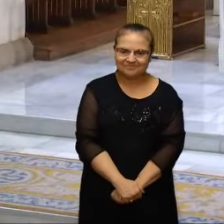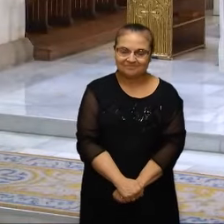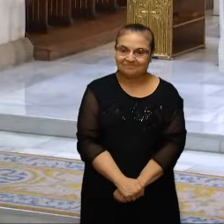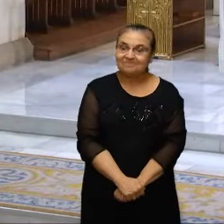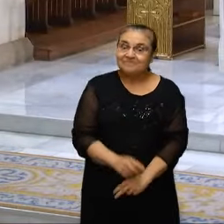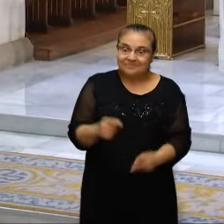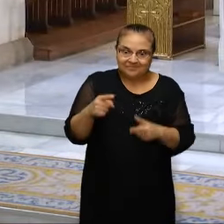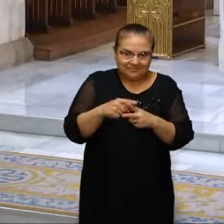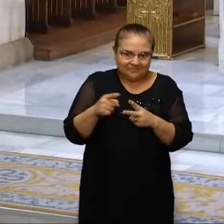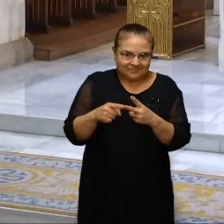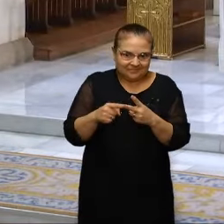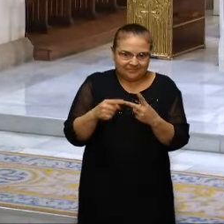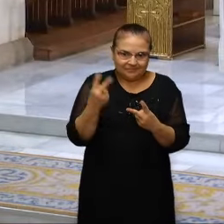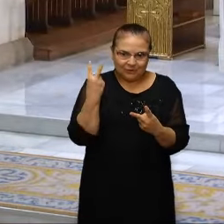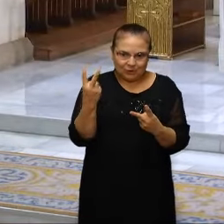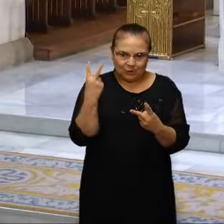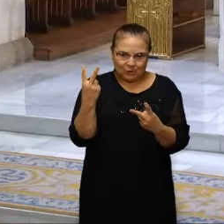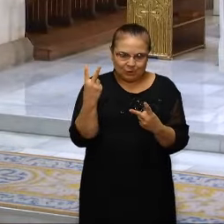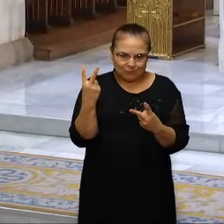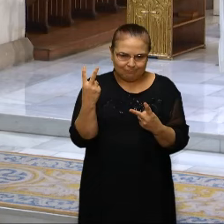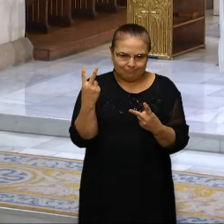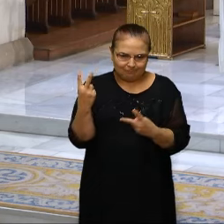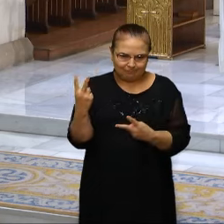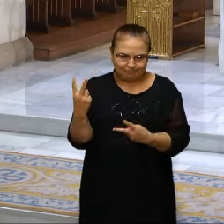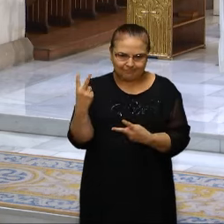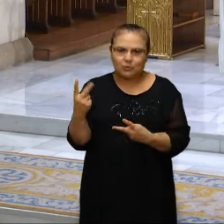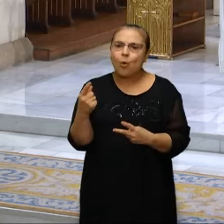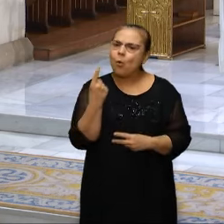Dos cosas. Una gratitud.